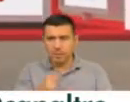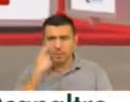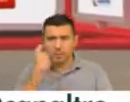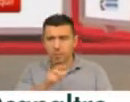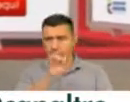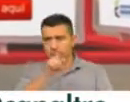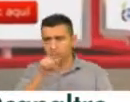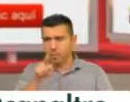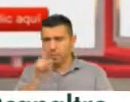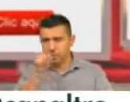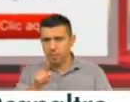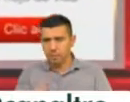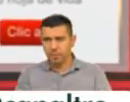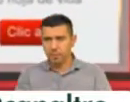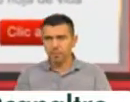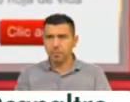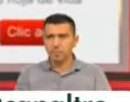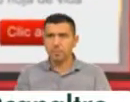feriavirtual.serviciodeempleo.gov.co.